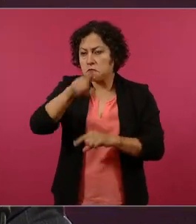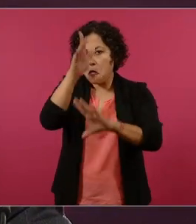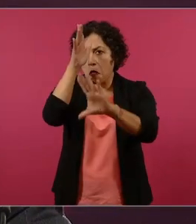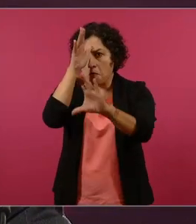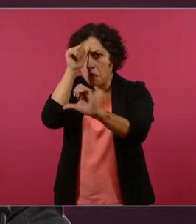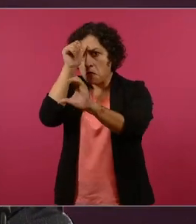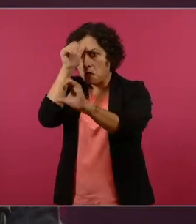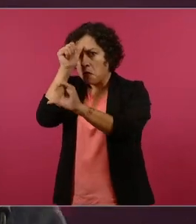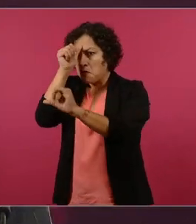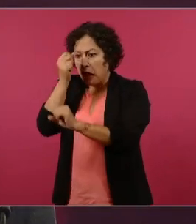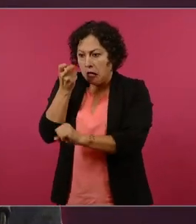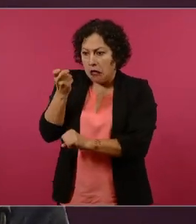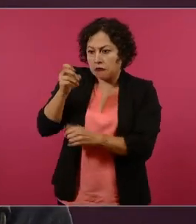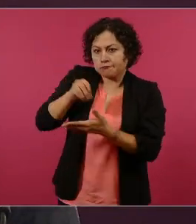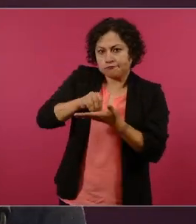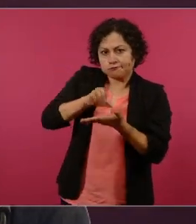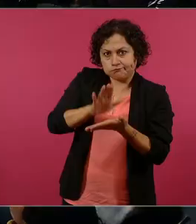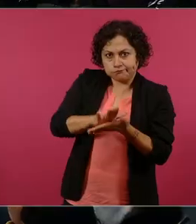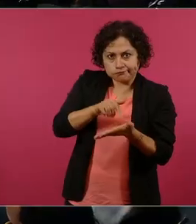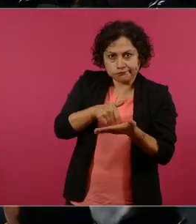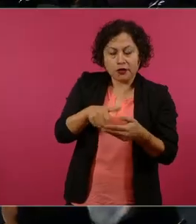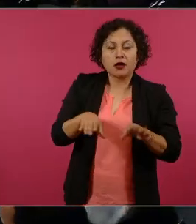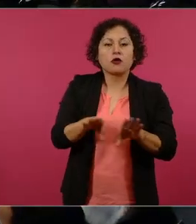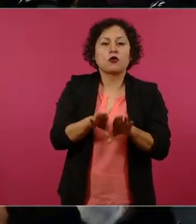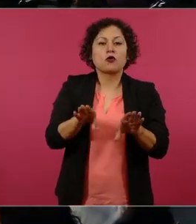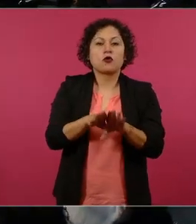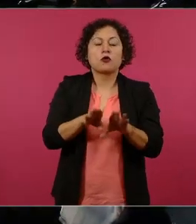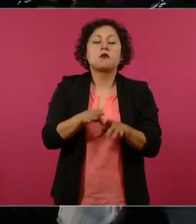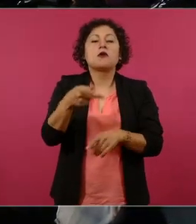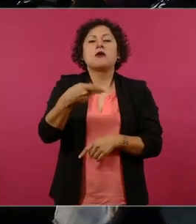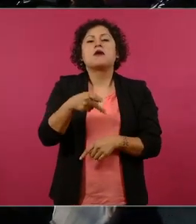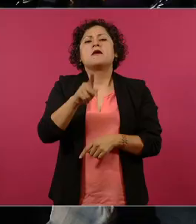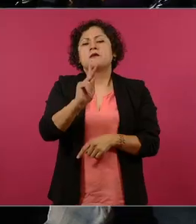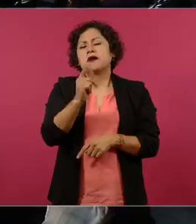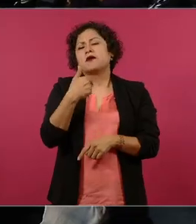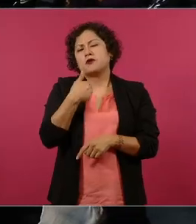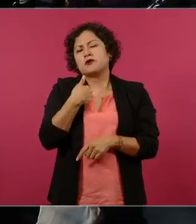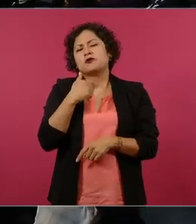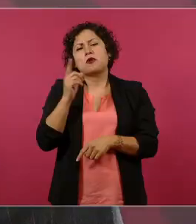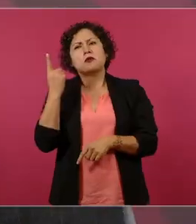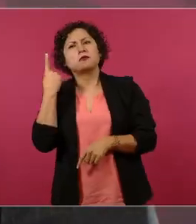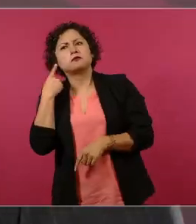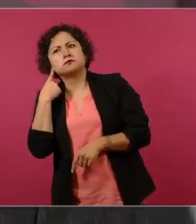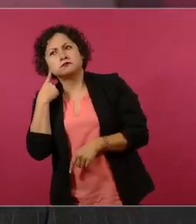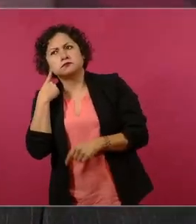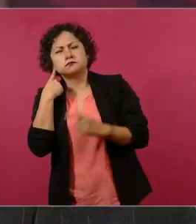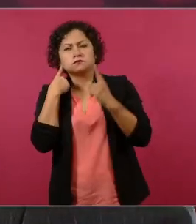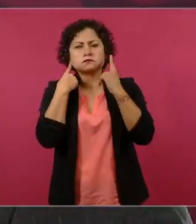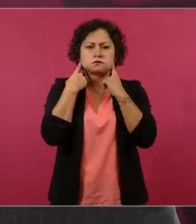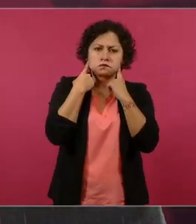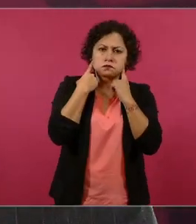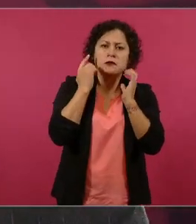acuerdos pero ya ha estado escuchando primero